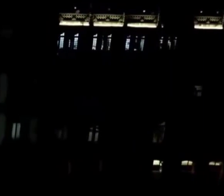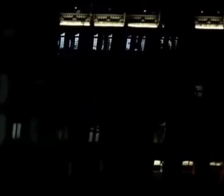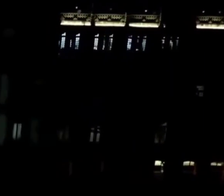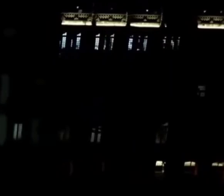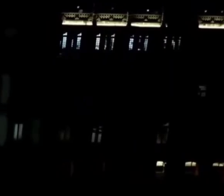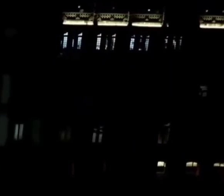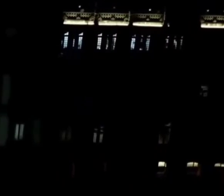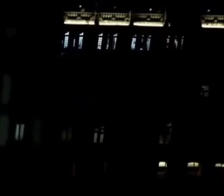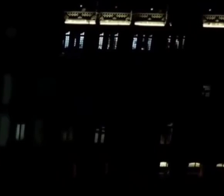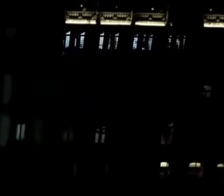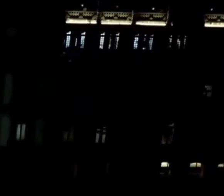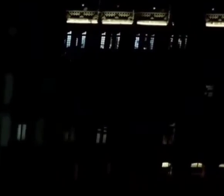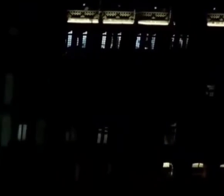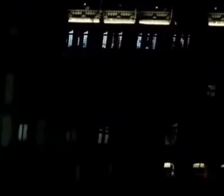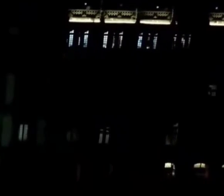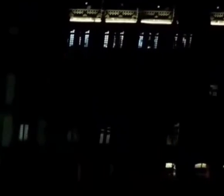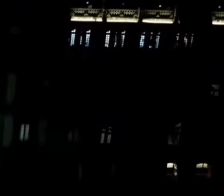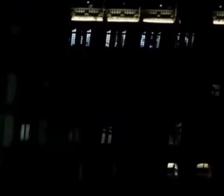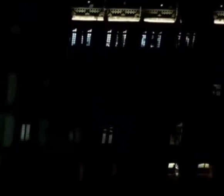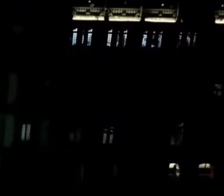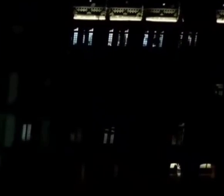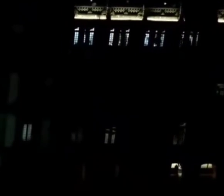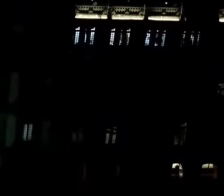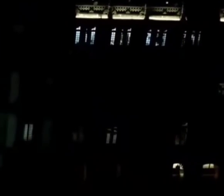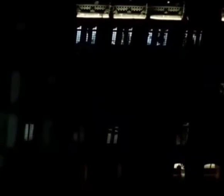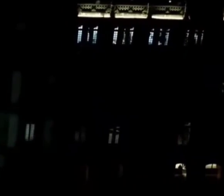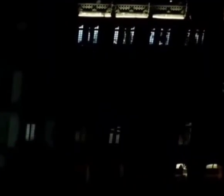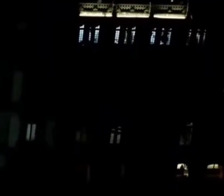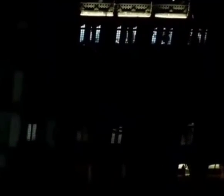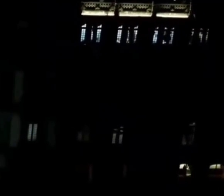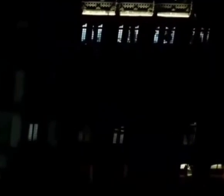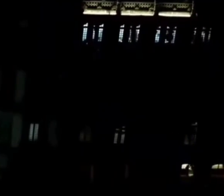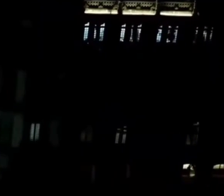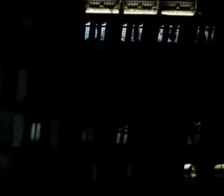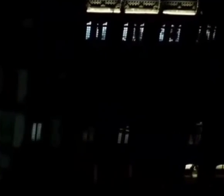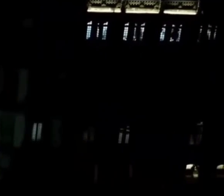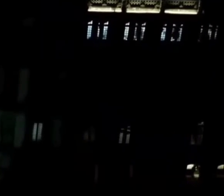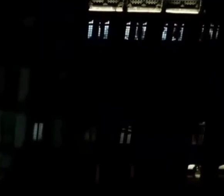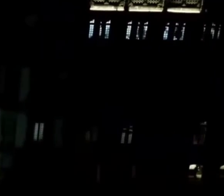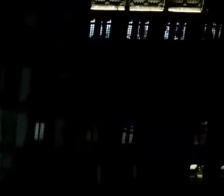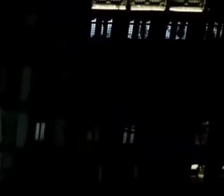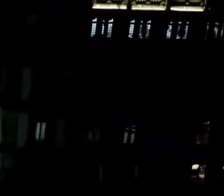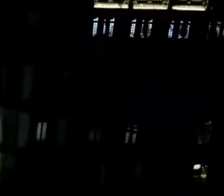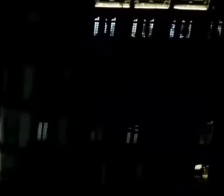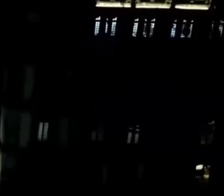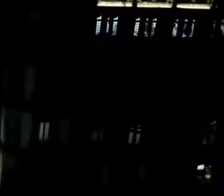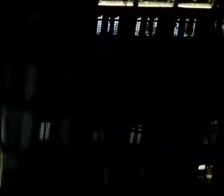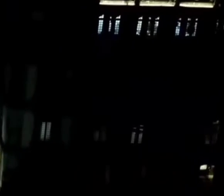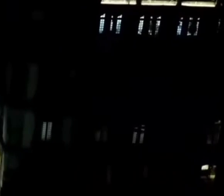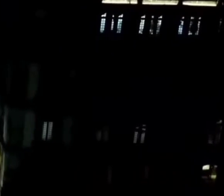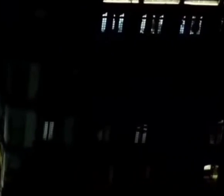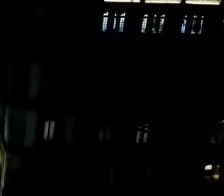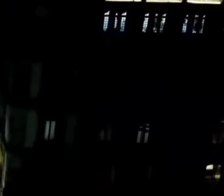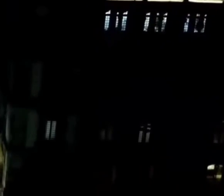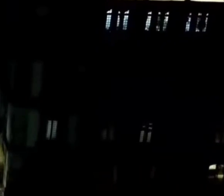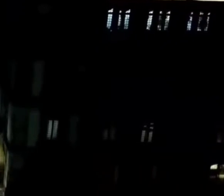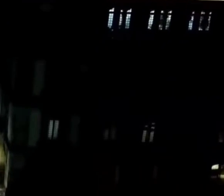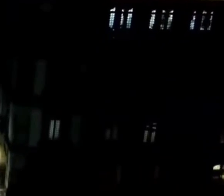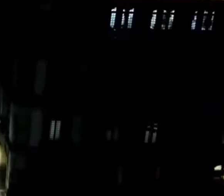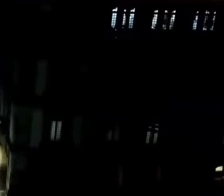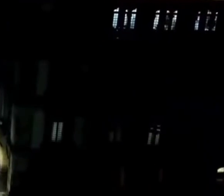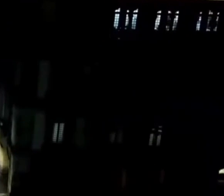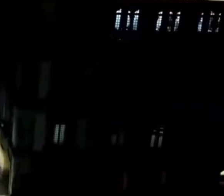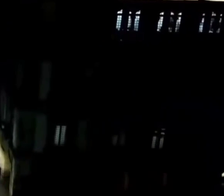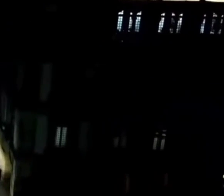estar la doctora Claudia Sheinbaum Pardo acompañado para toda la rehabilitación de la zona céntrica de la Ciudad